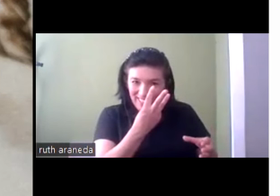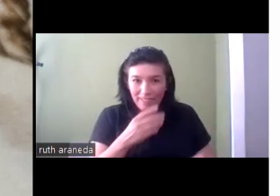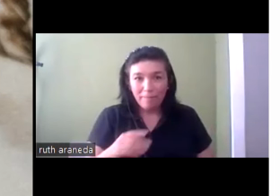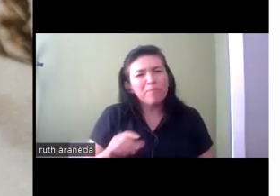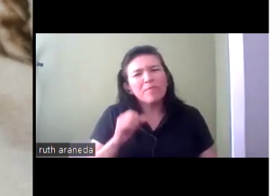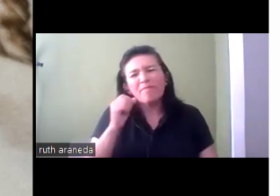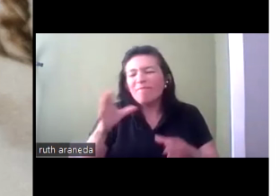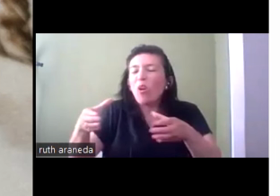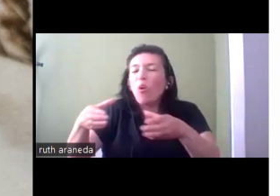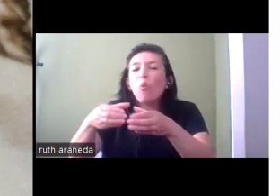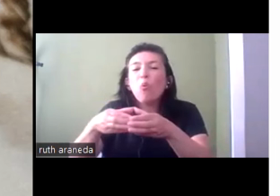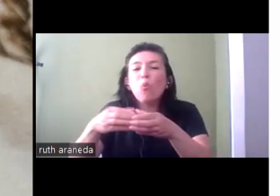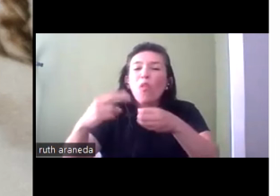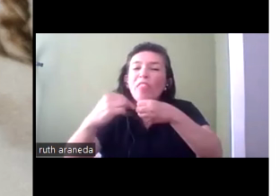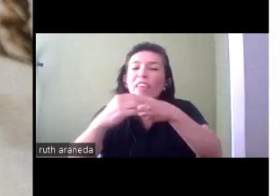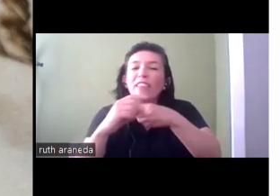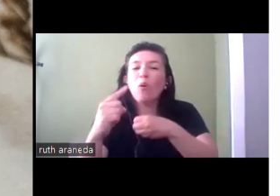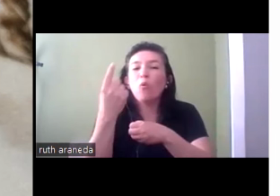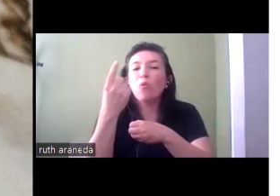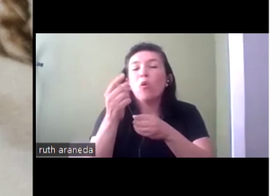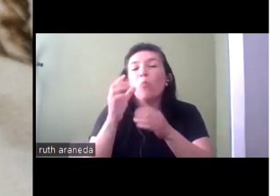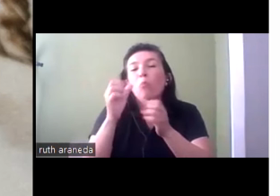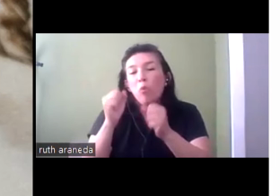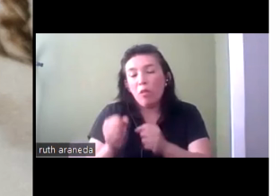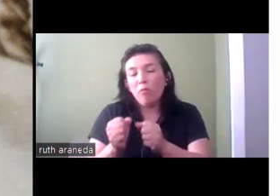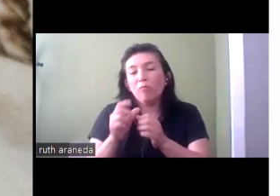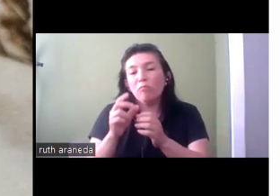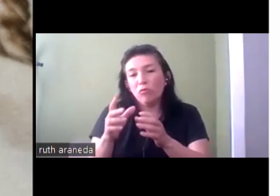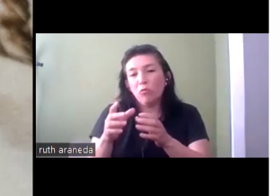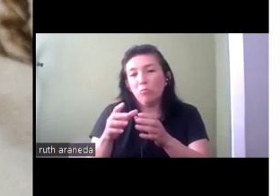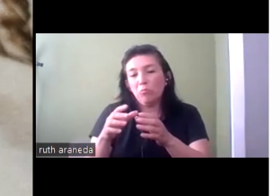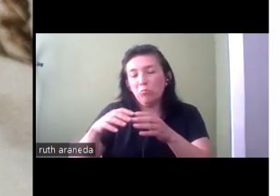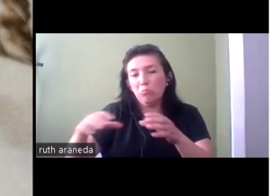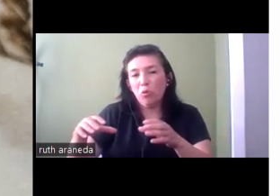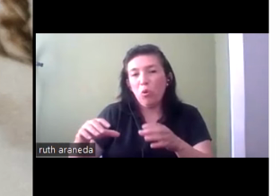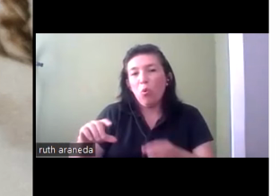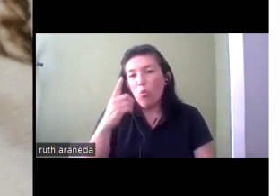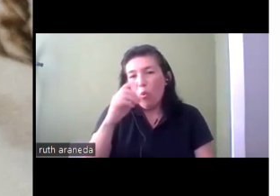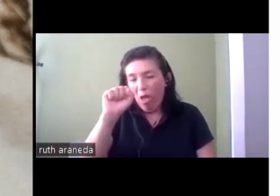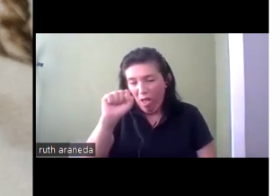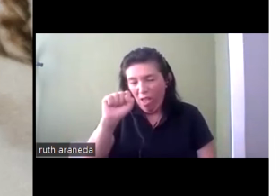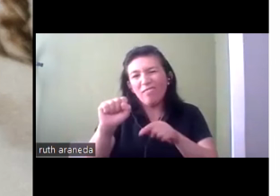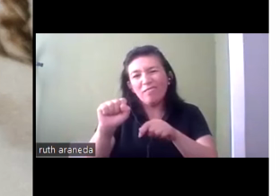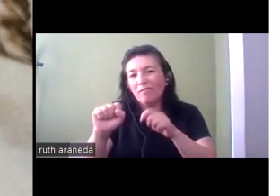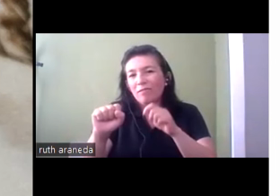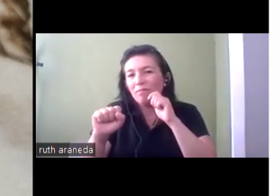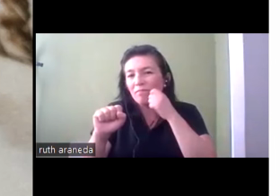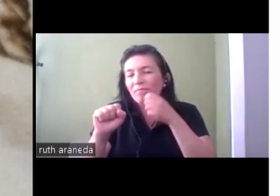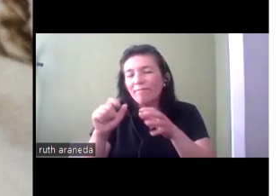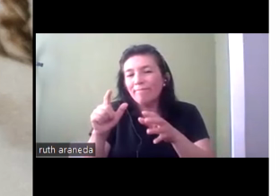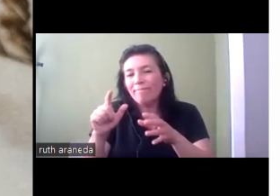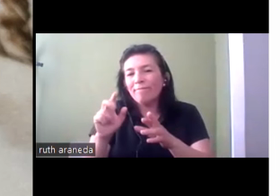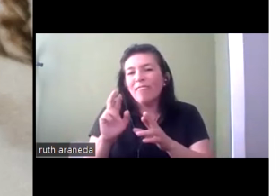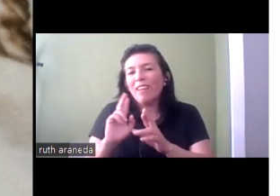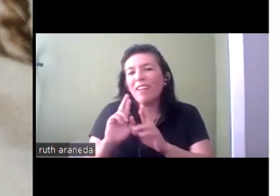Guita 1 puede ser subdividida a su vez, digamos, en una fase de Guita 1A, que tendría estrecha relación con un